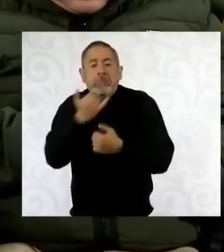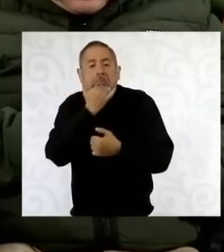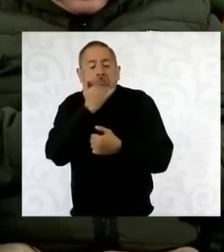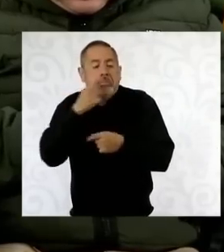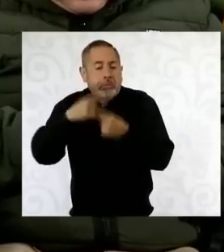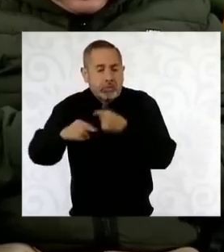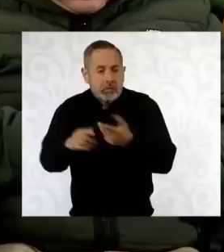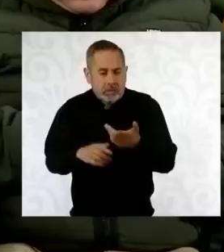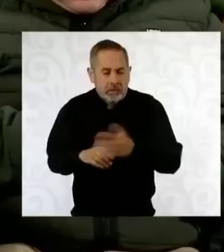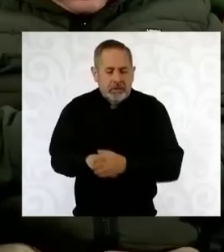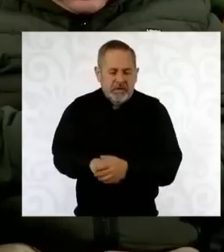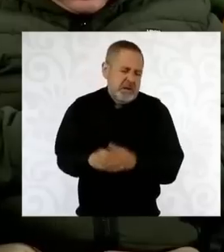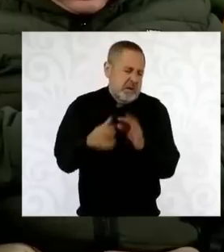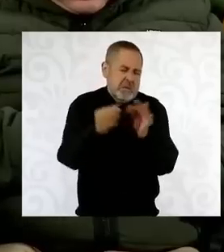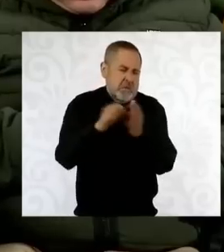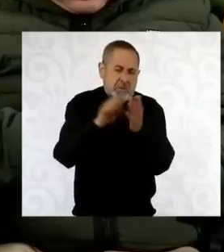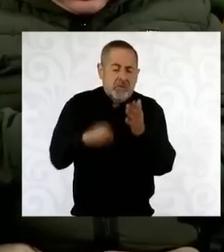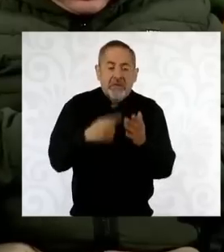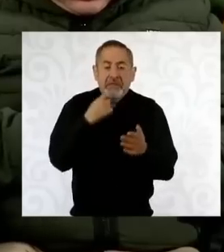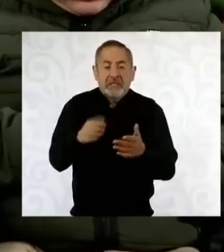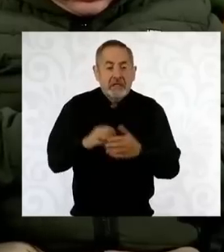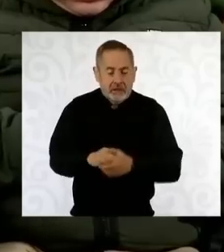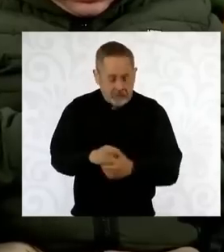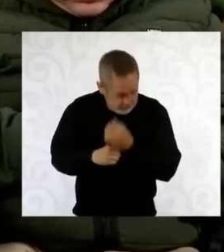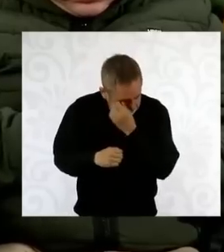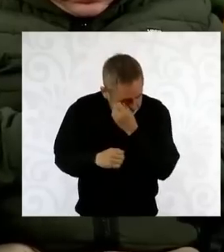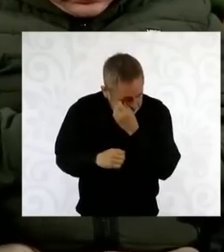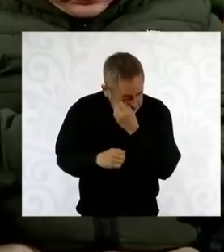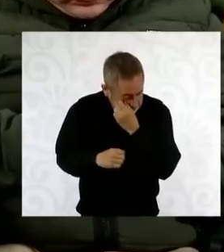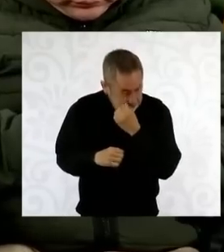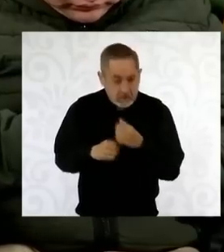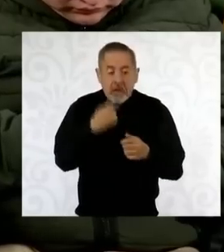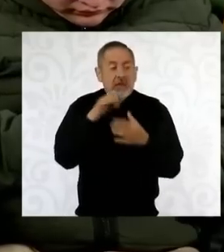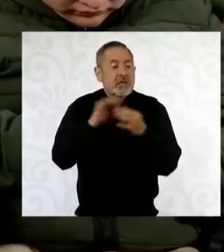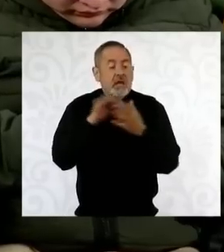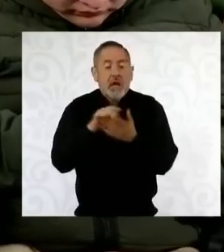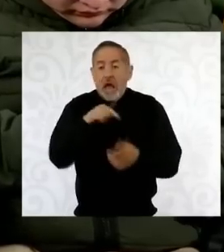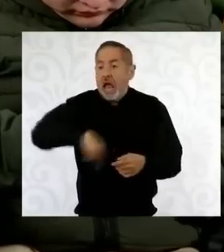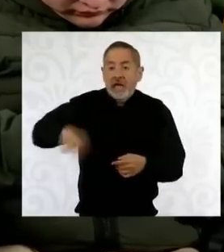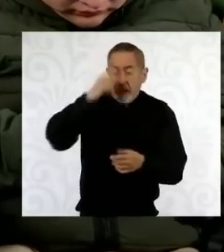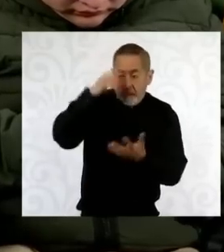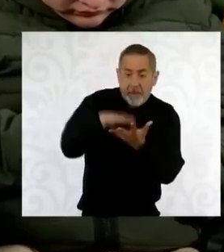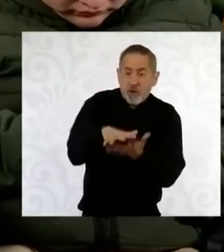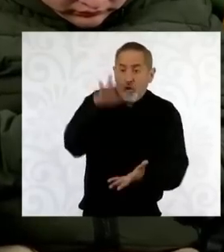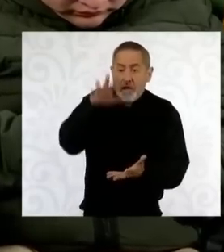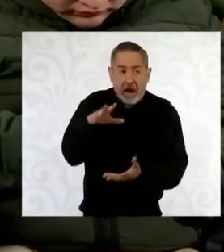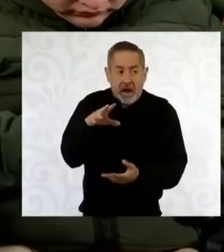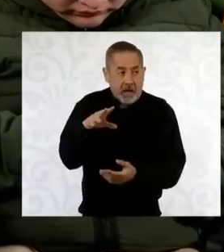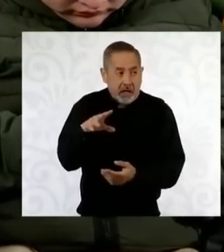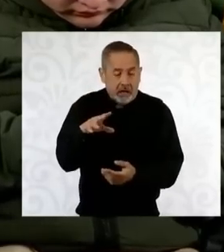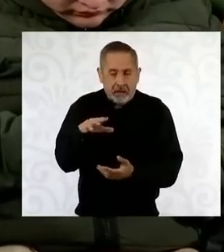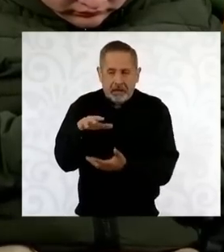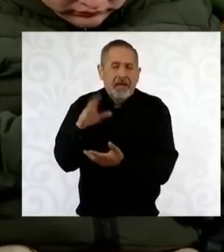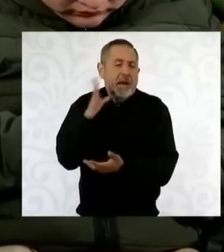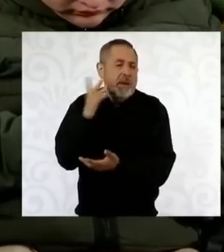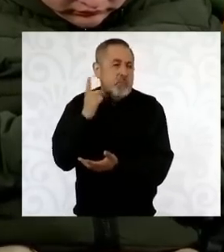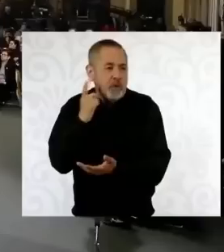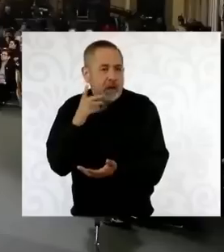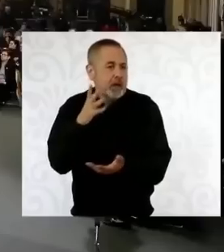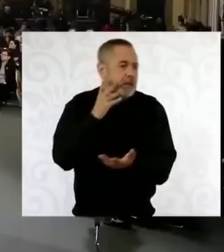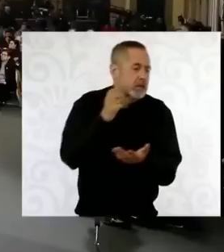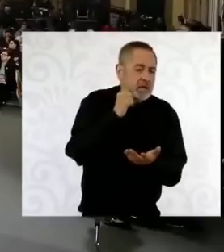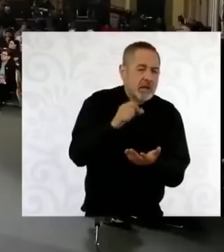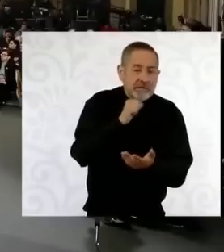se tuvo, por mencionarlo de alguna manera, la mayoría en las cámaras, lo que se hizo, por ejemplo, en el caso de México, es un abuso de los